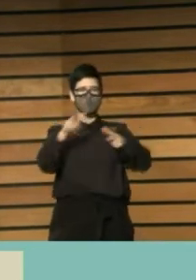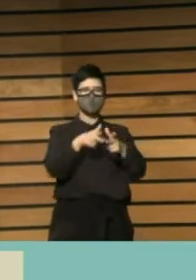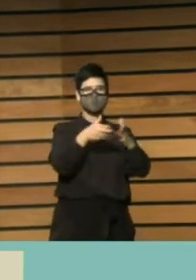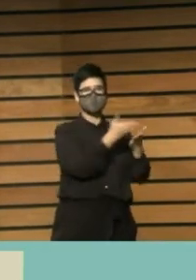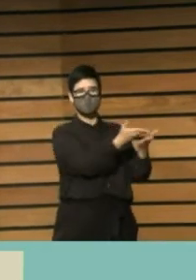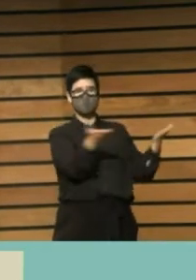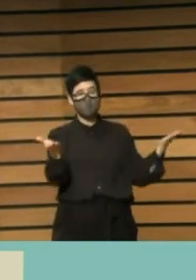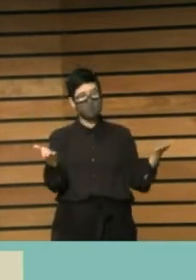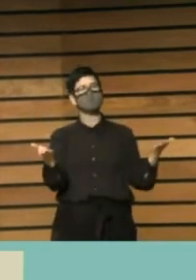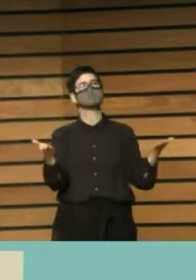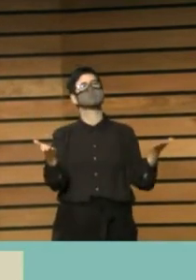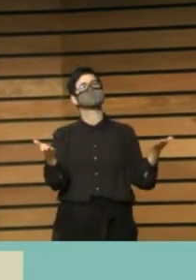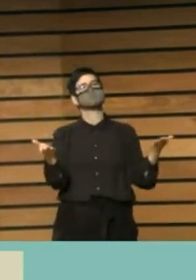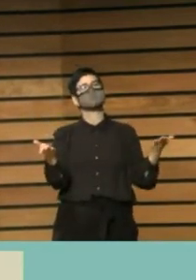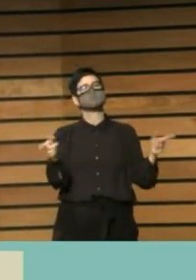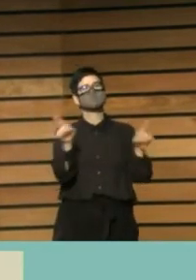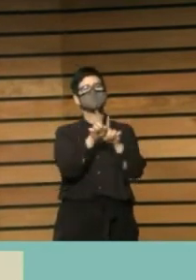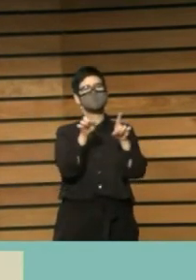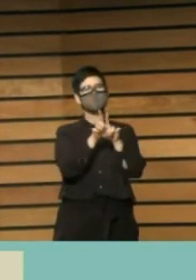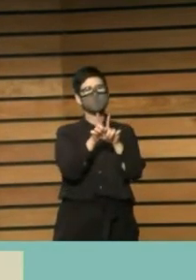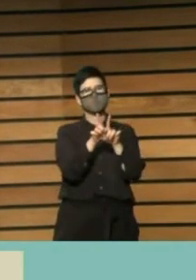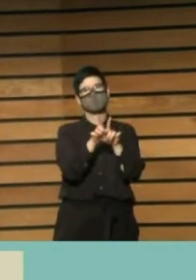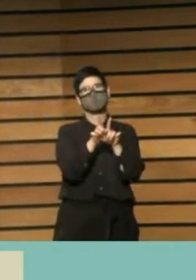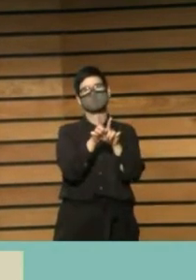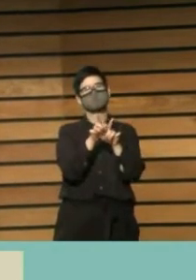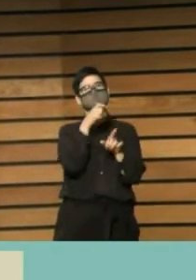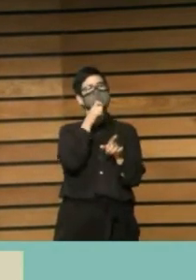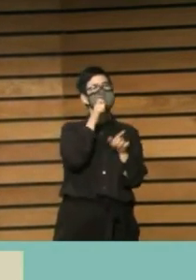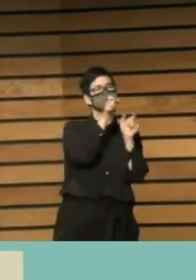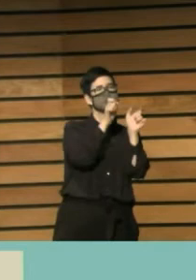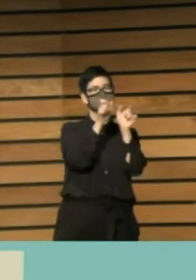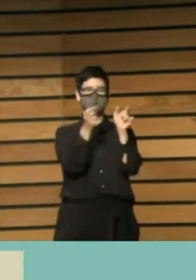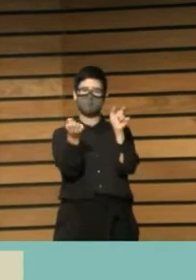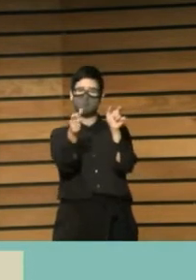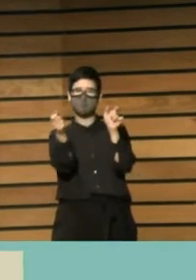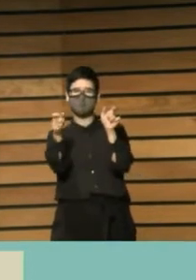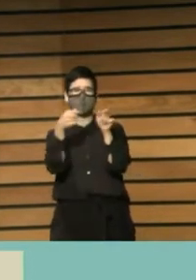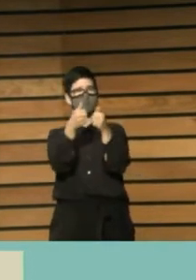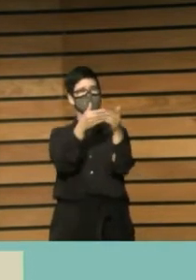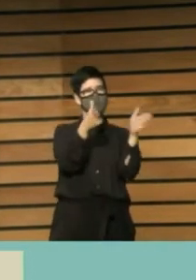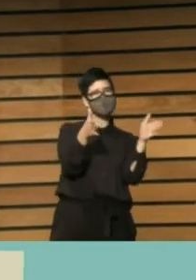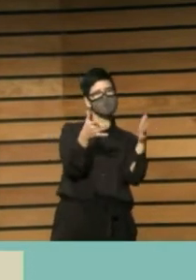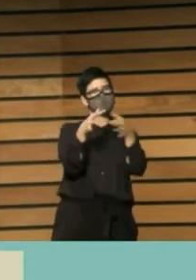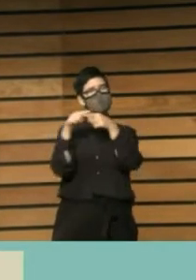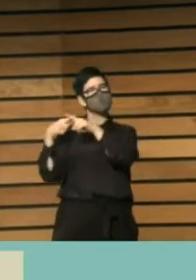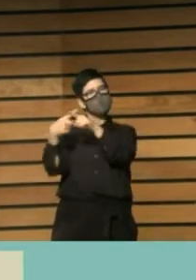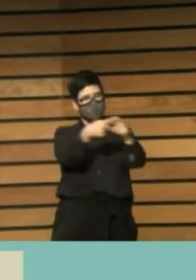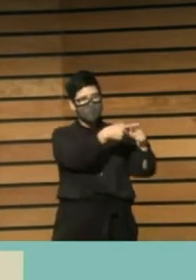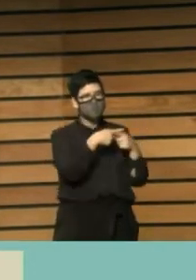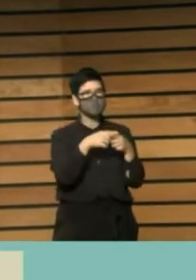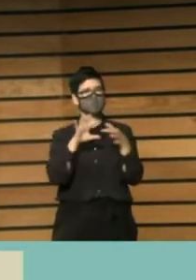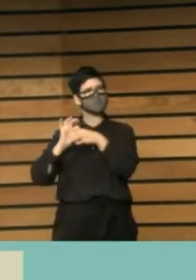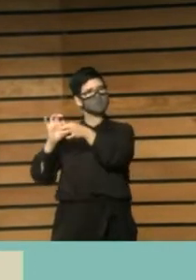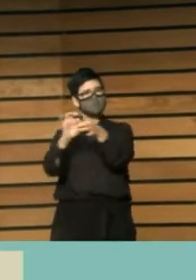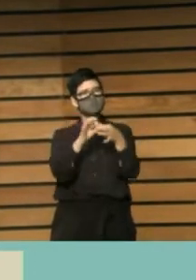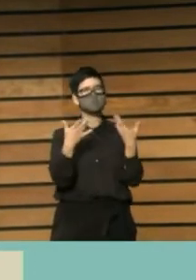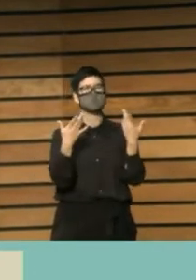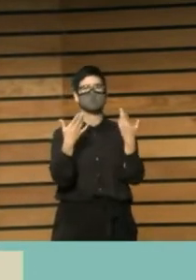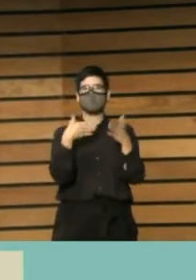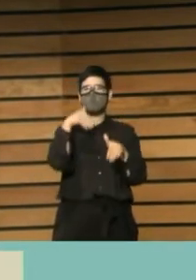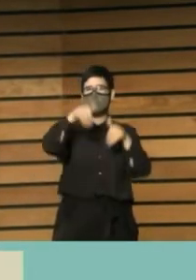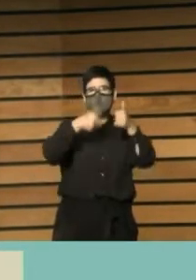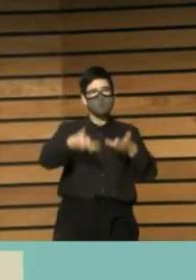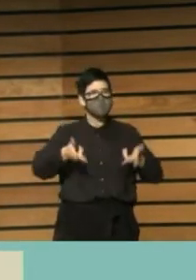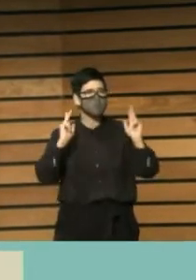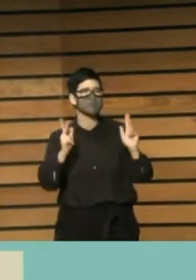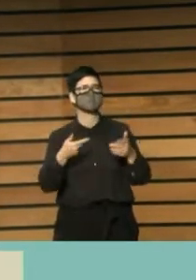con aquellos sinónimos que hemos ido escuchando, lo abierto, lo compartido, lo colectivo, lo común, lo democrático, lo